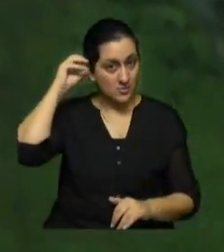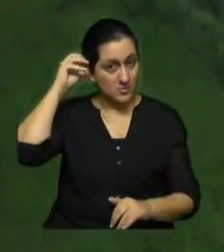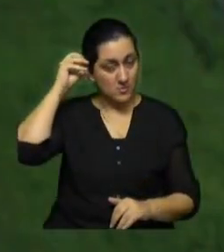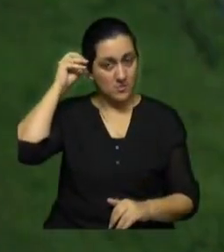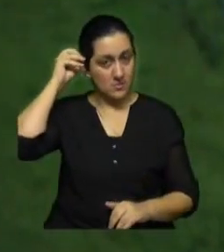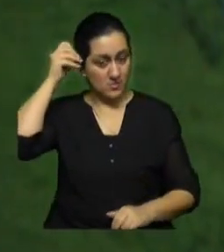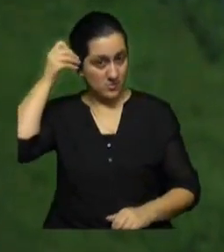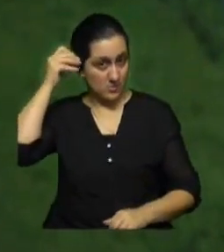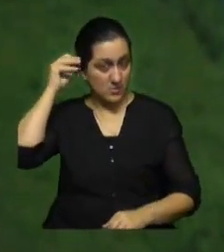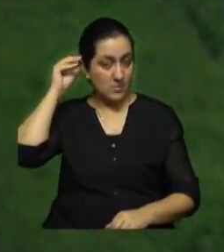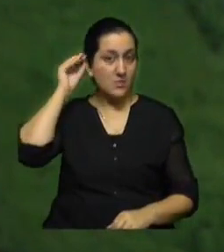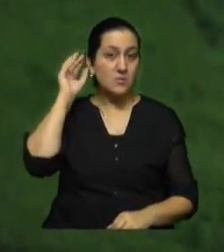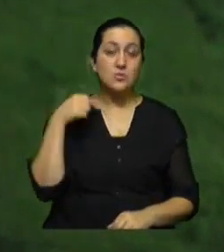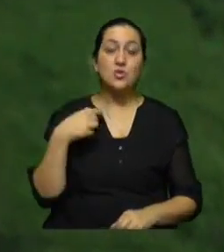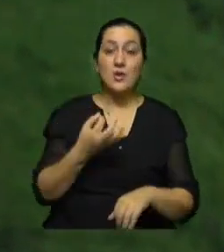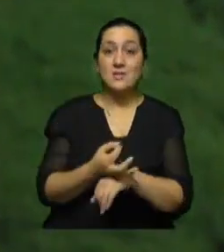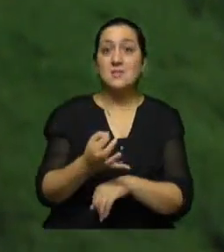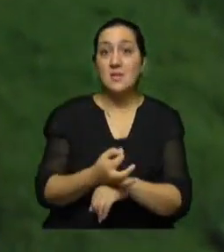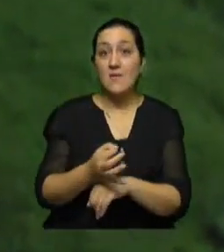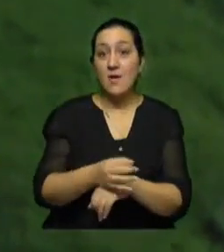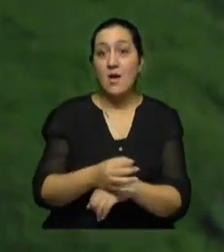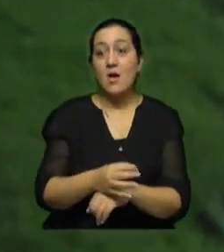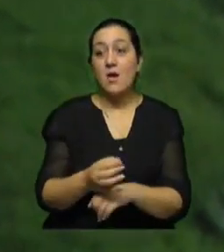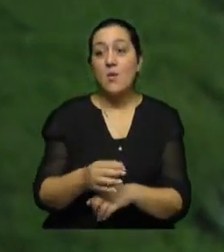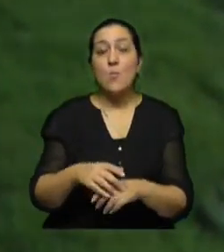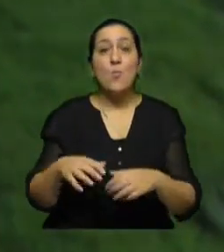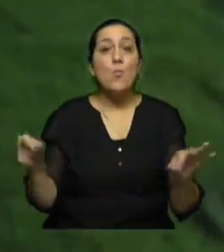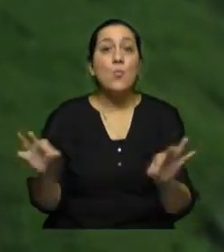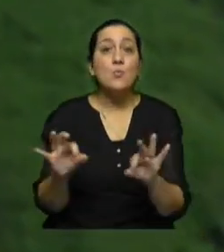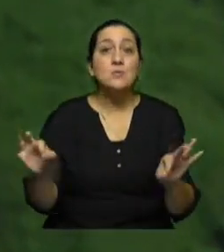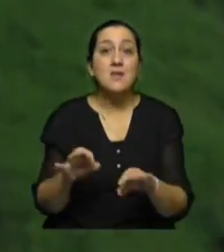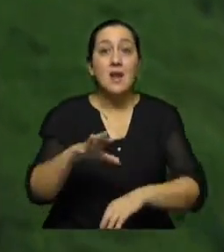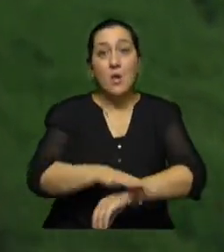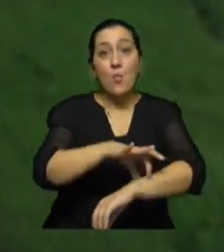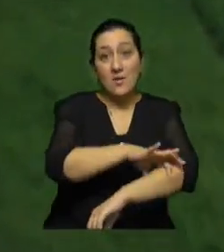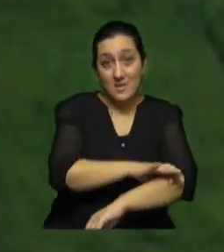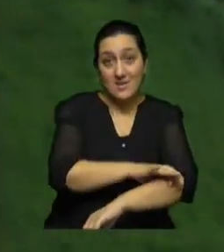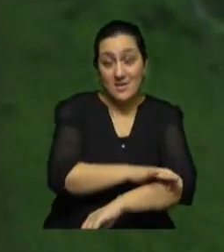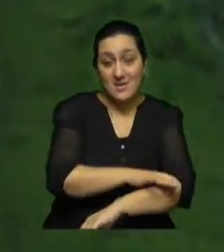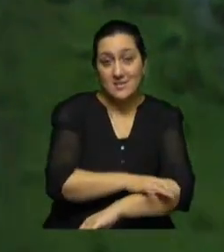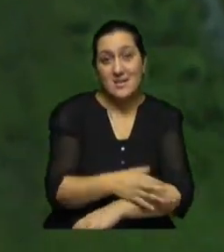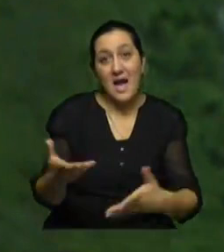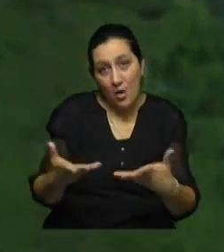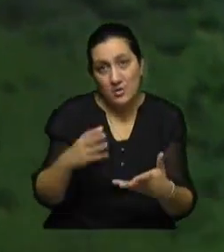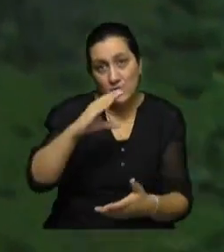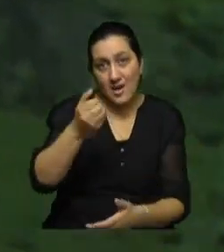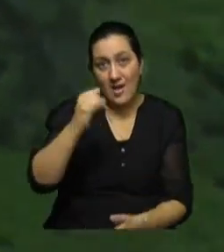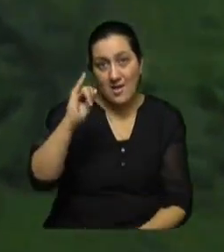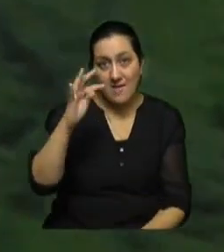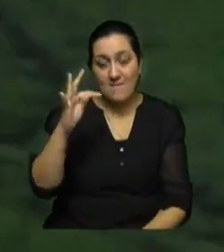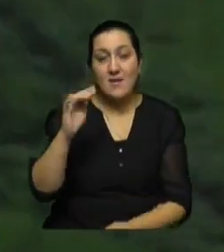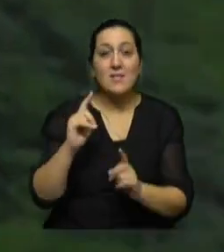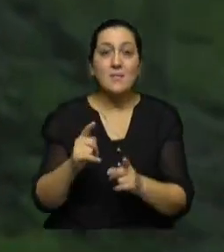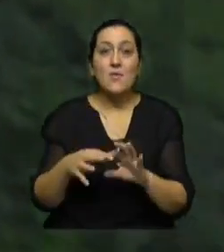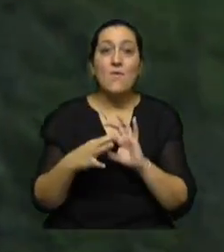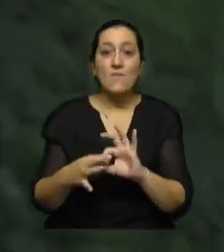yendo a dar clases de música, talleres de música a las guarderías comunitarias, que hoy son parte del Plan CAIF, que también tenía un vínculo muy estrecho